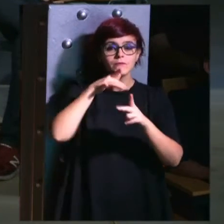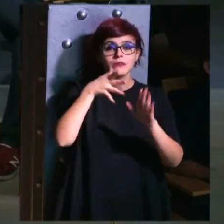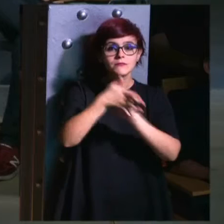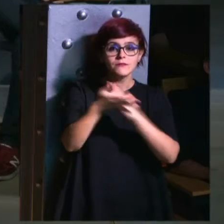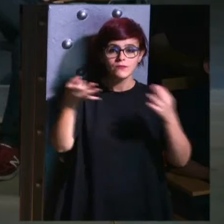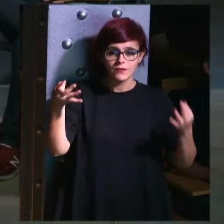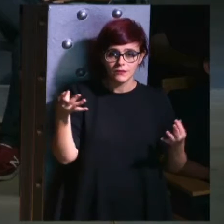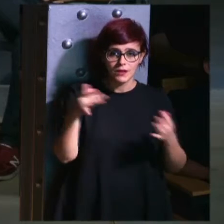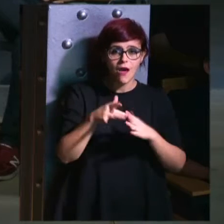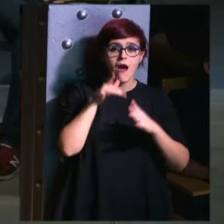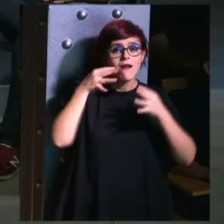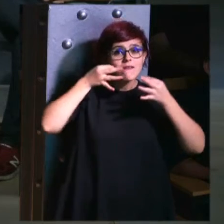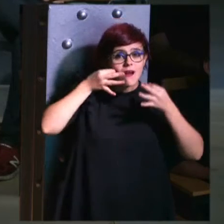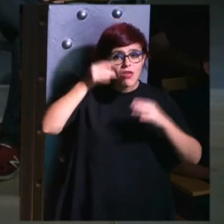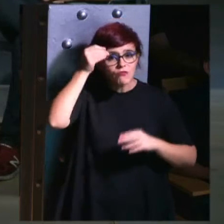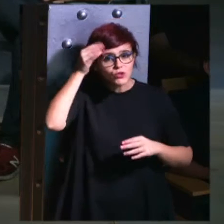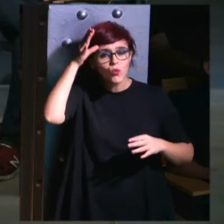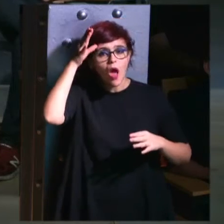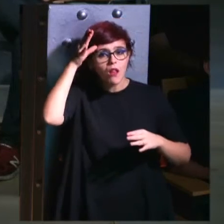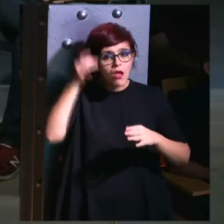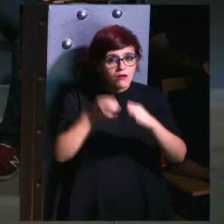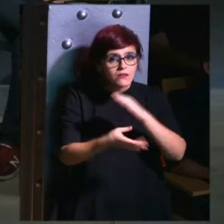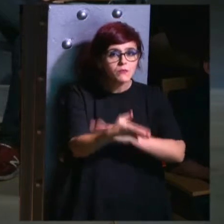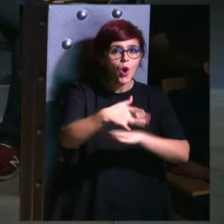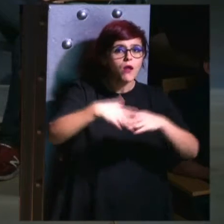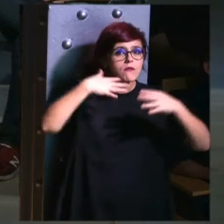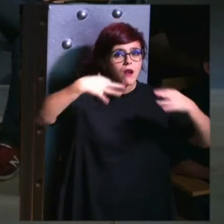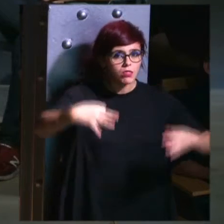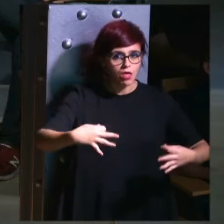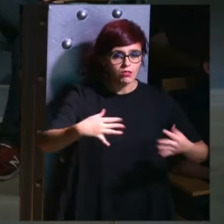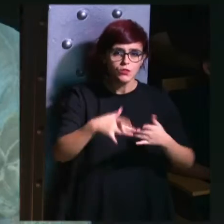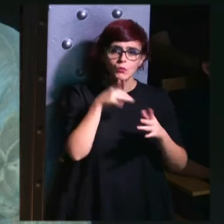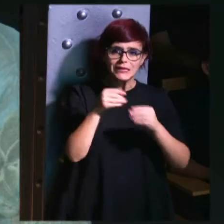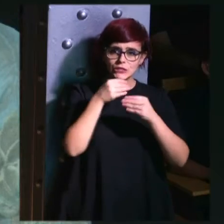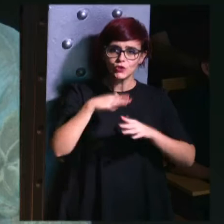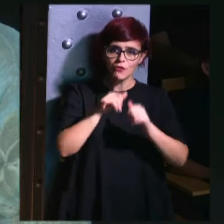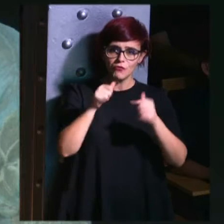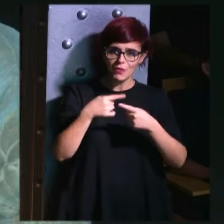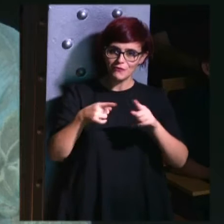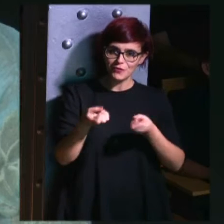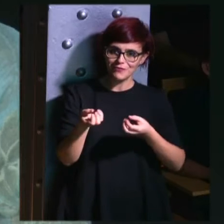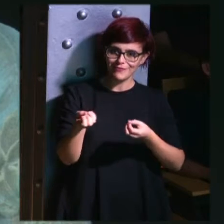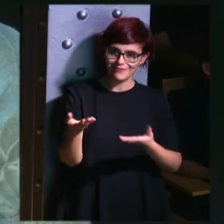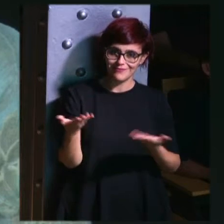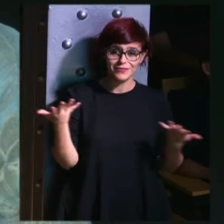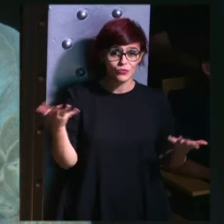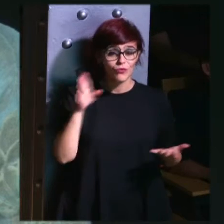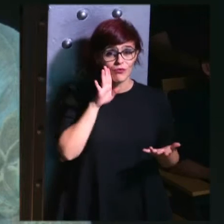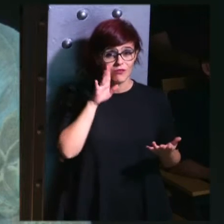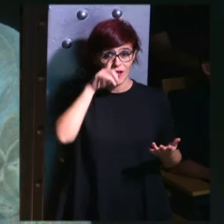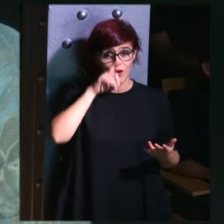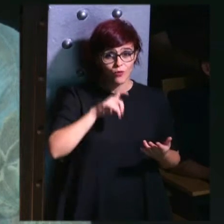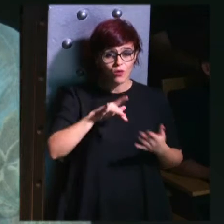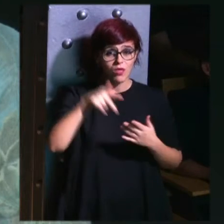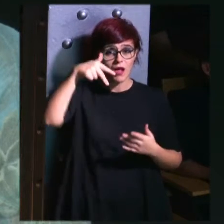esto de que la realidad virtual genera realidad y que hay una nueva forma de contar historias. Seguramente recordaréis